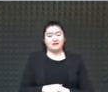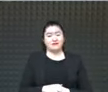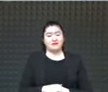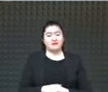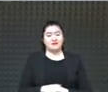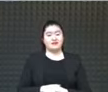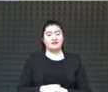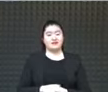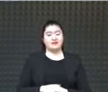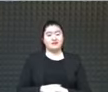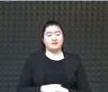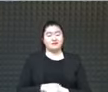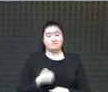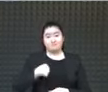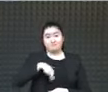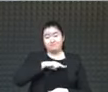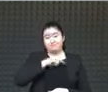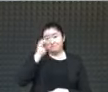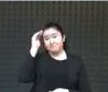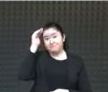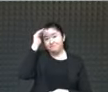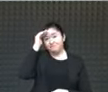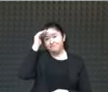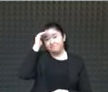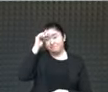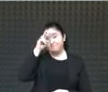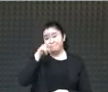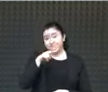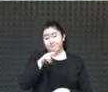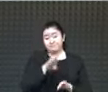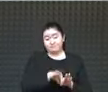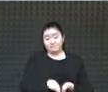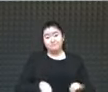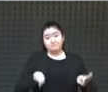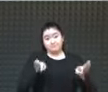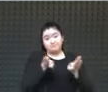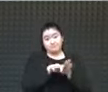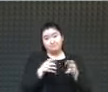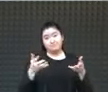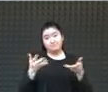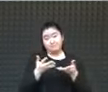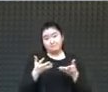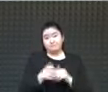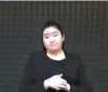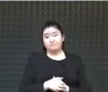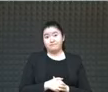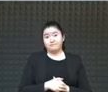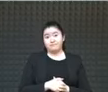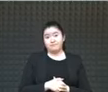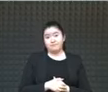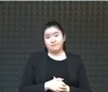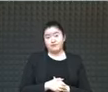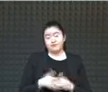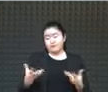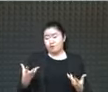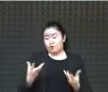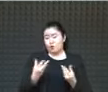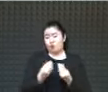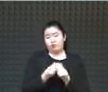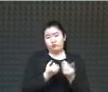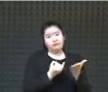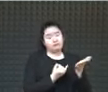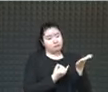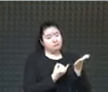No. Consideramos que es prudente hacerlo y fue algo que hicimos de manera colectiva.